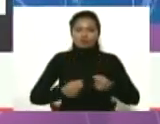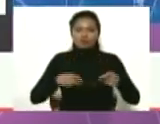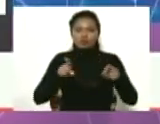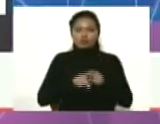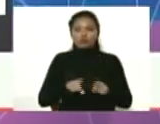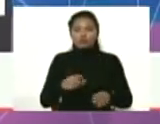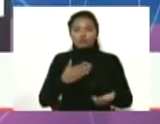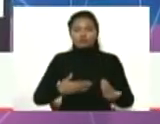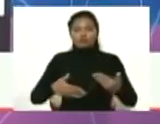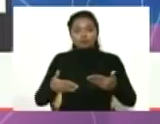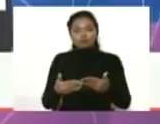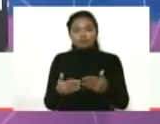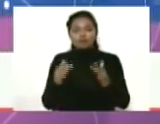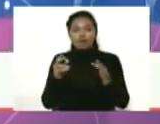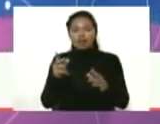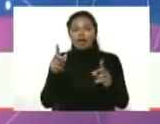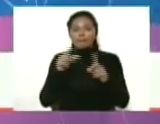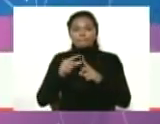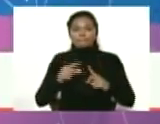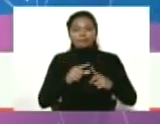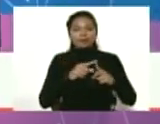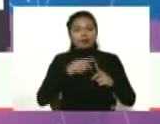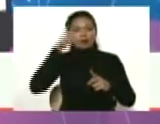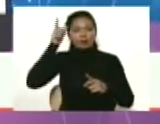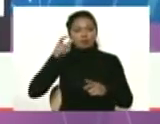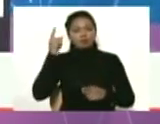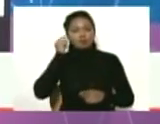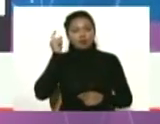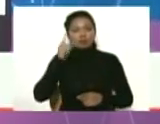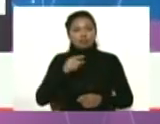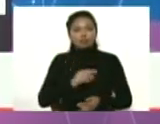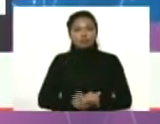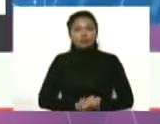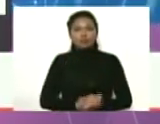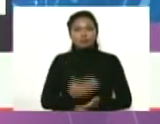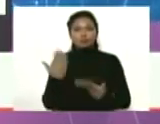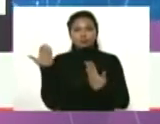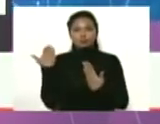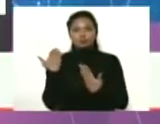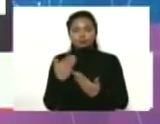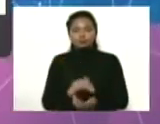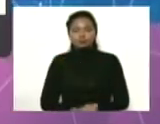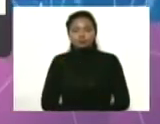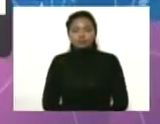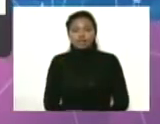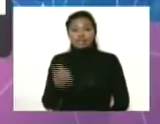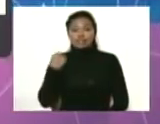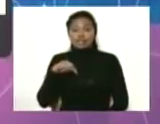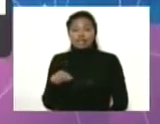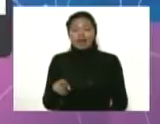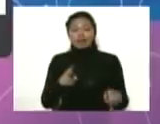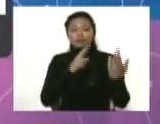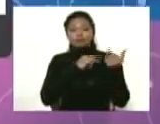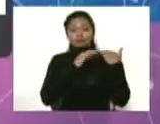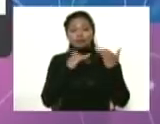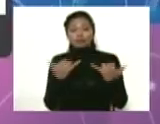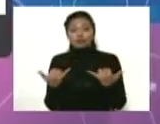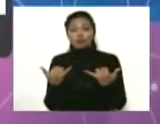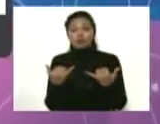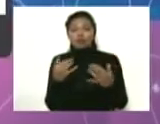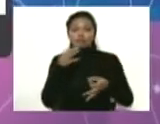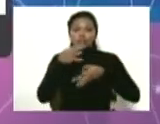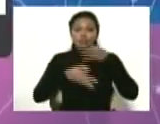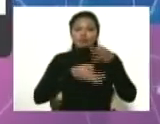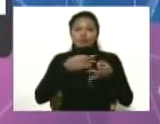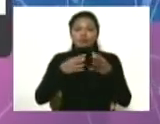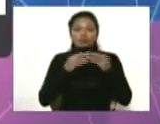Le voy a dar la palabra a la sargento segundo, Gabriela Cisnero, quien tiene la responsabilidad de